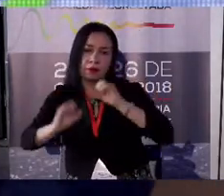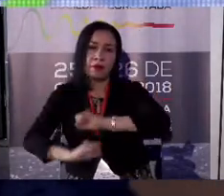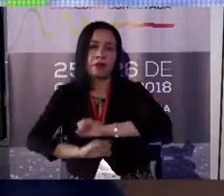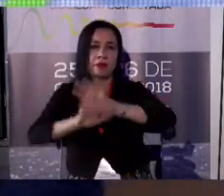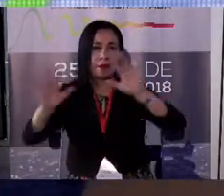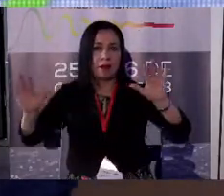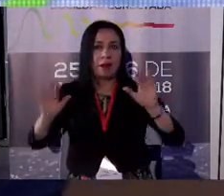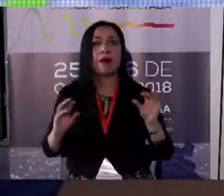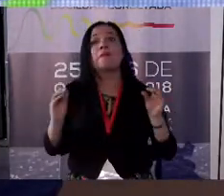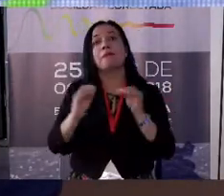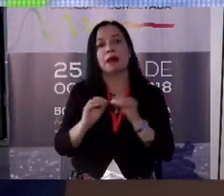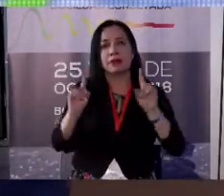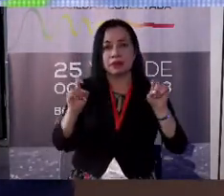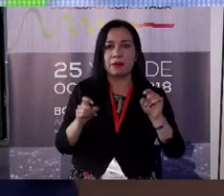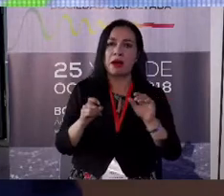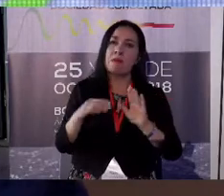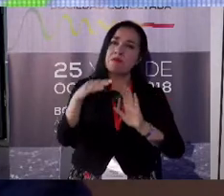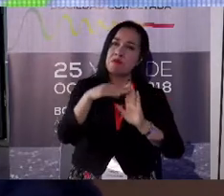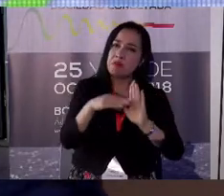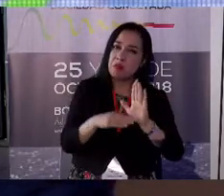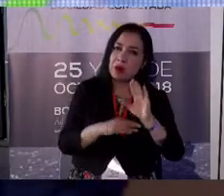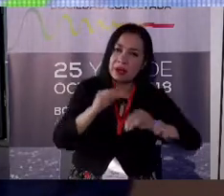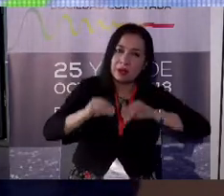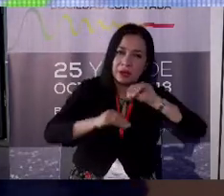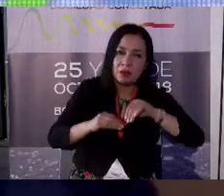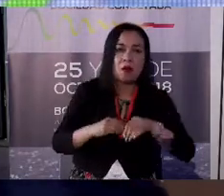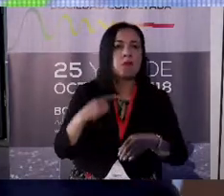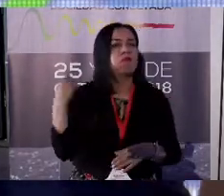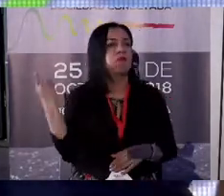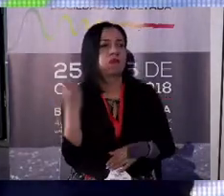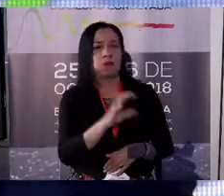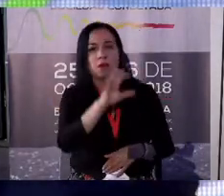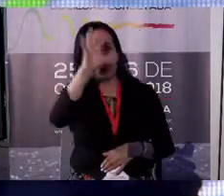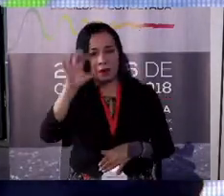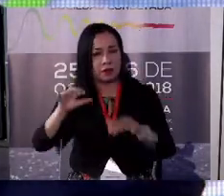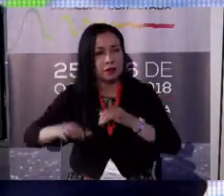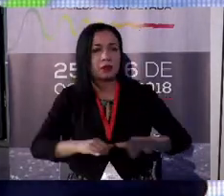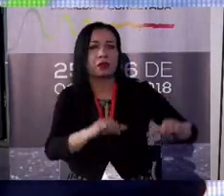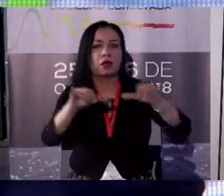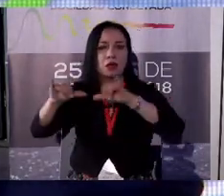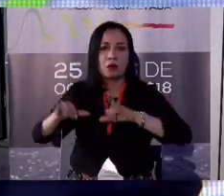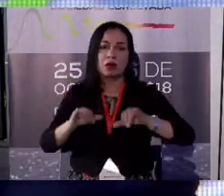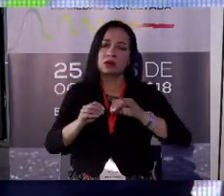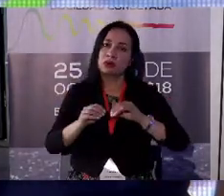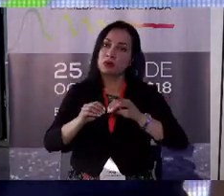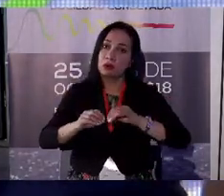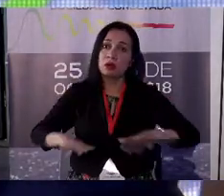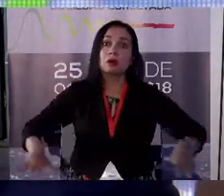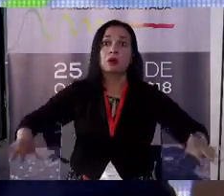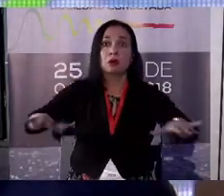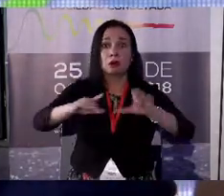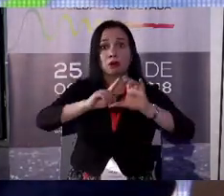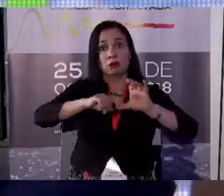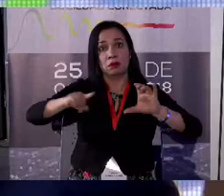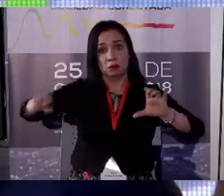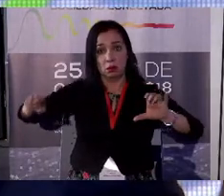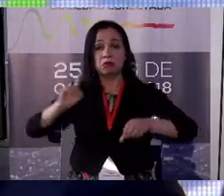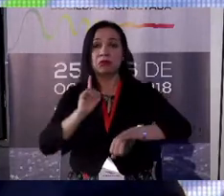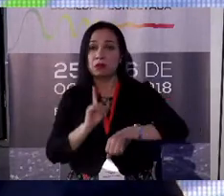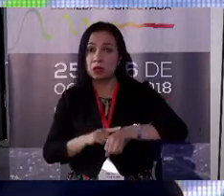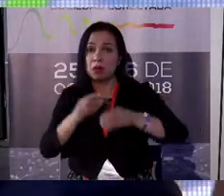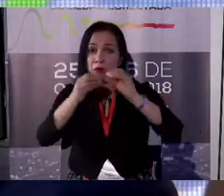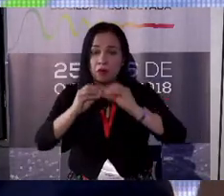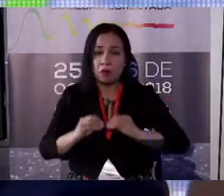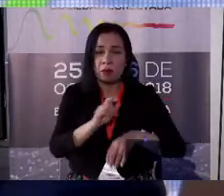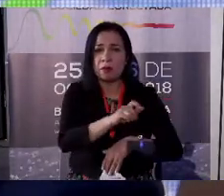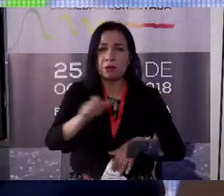hace falta es la parte política, y eso es lo que suele pasar en todos los países para que el espectro esté a disposición en tiempo y forma y los